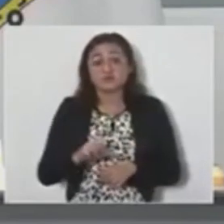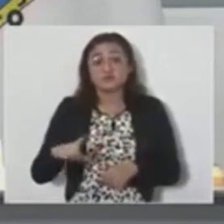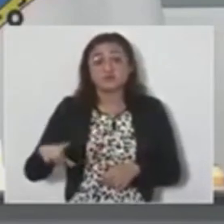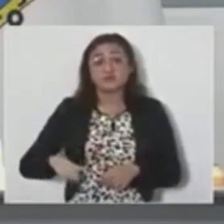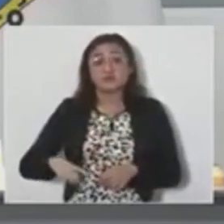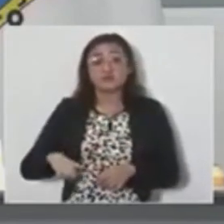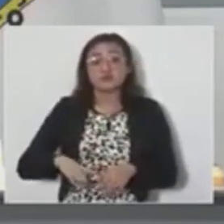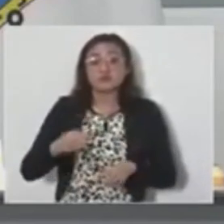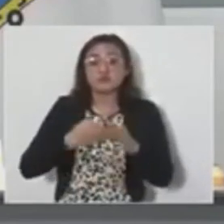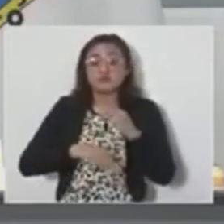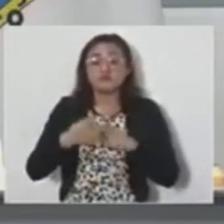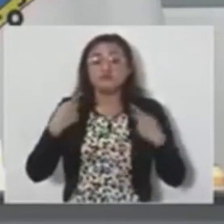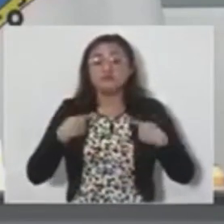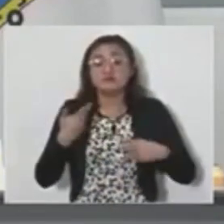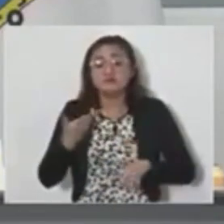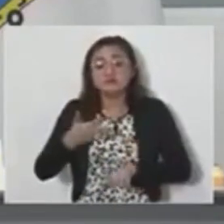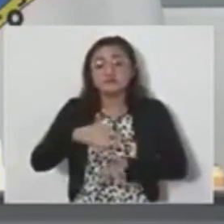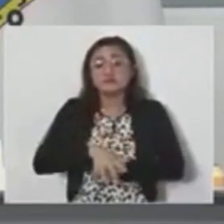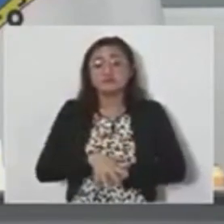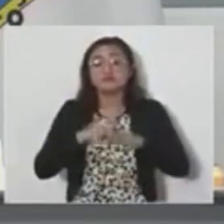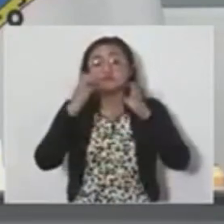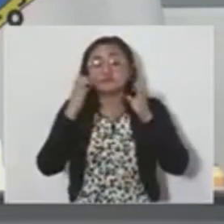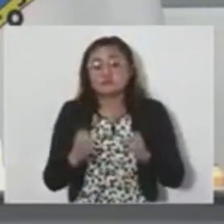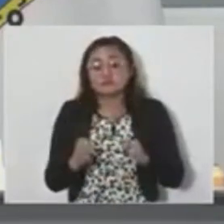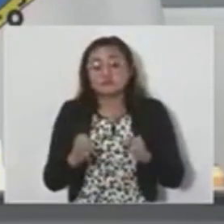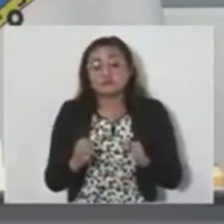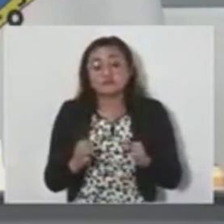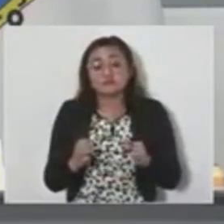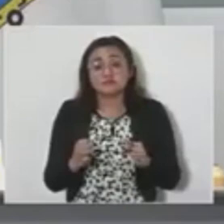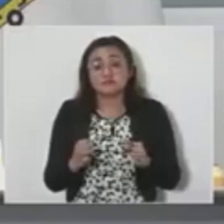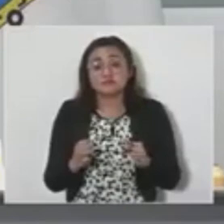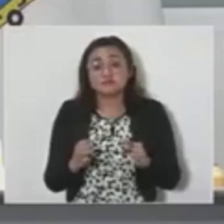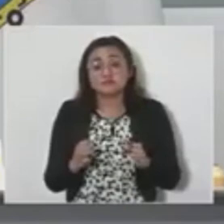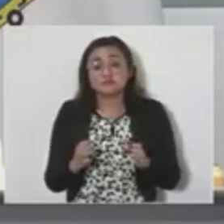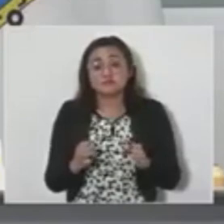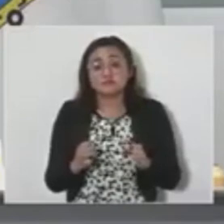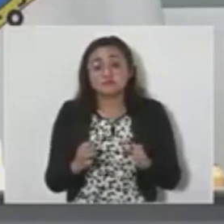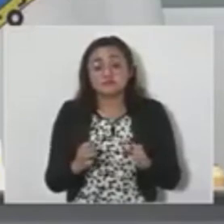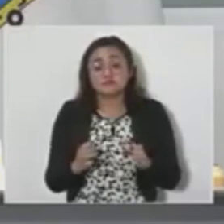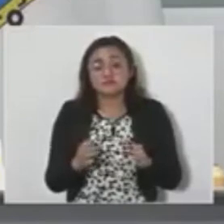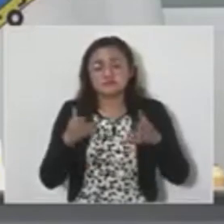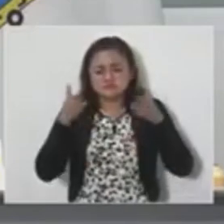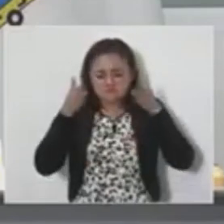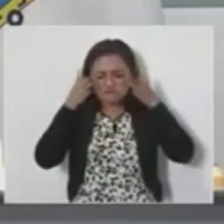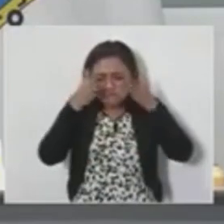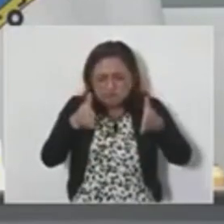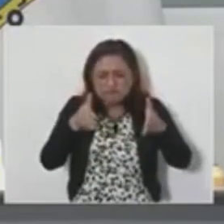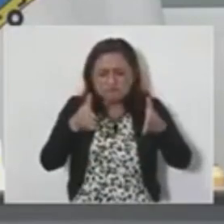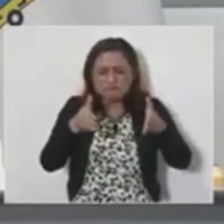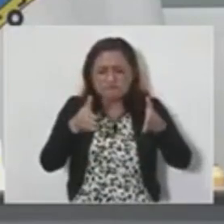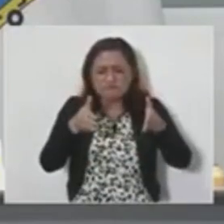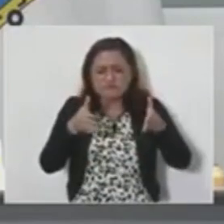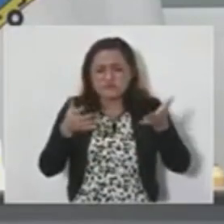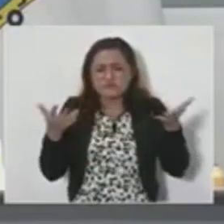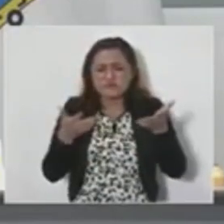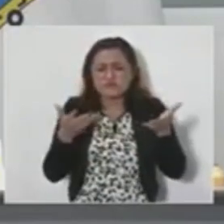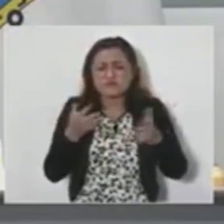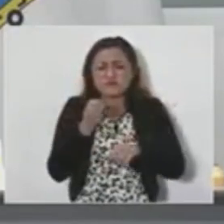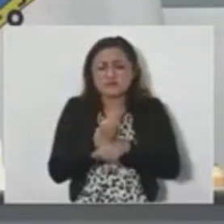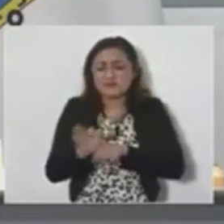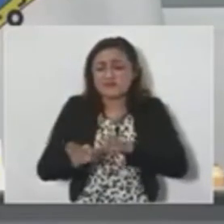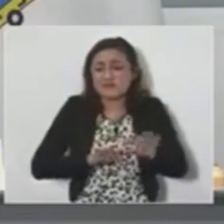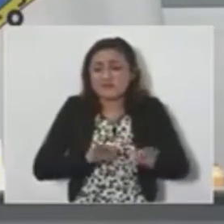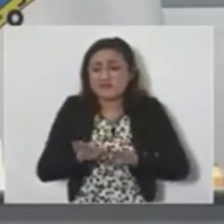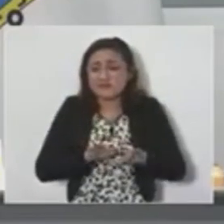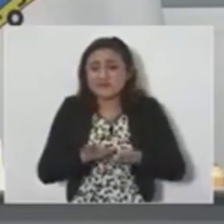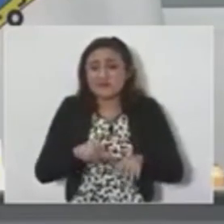interinstitucional permanente para combatir la violencia de género. En esta mesa participarán diferentes instancias del